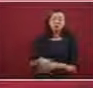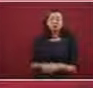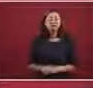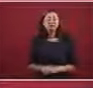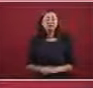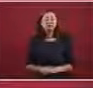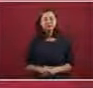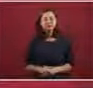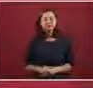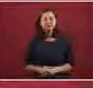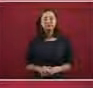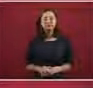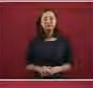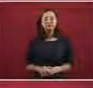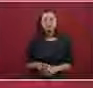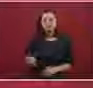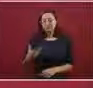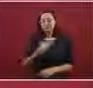El presidente Madero